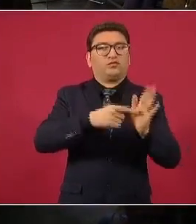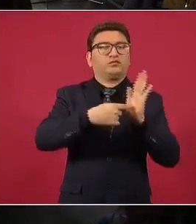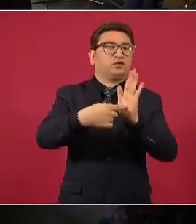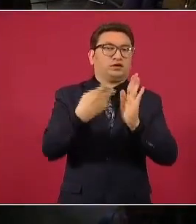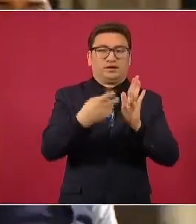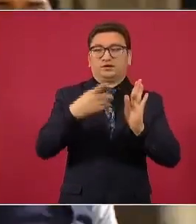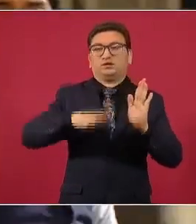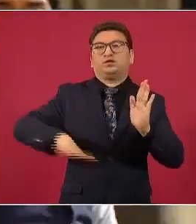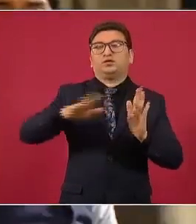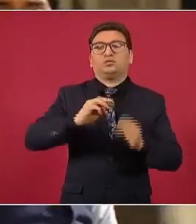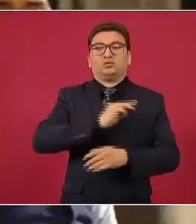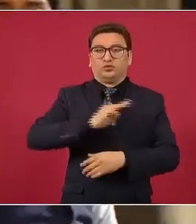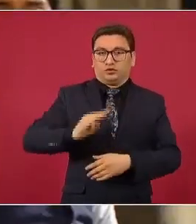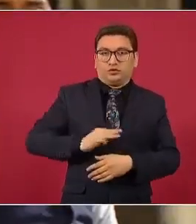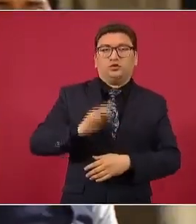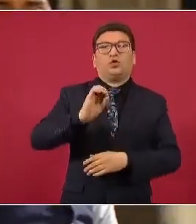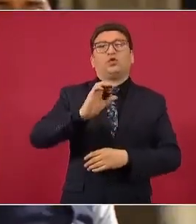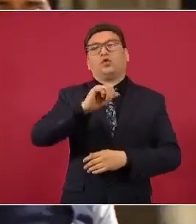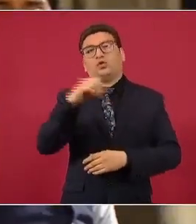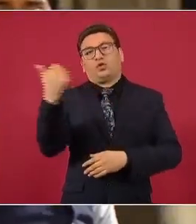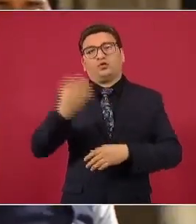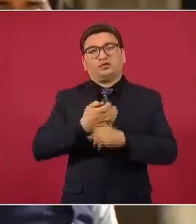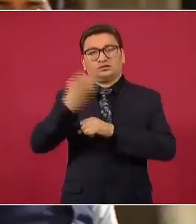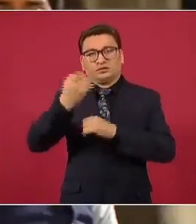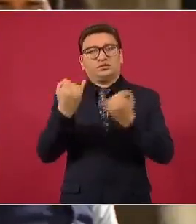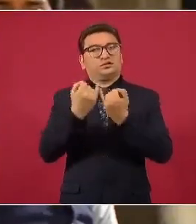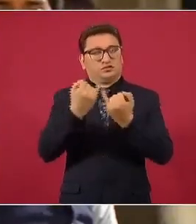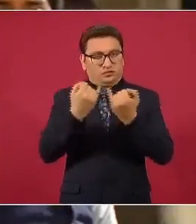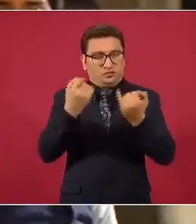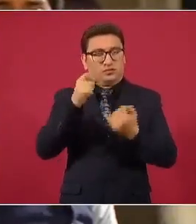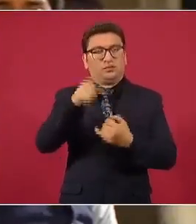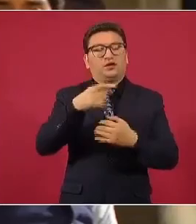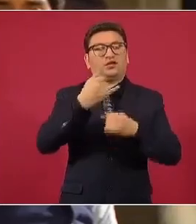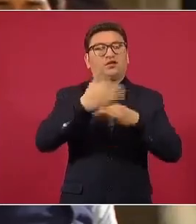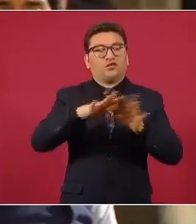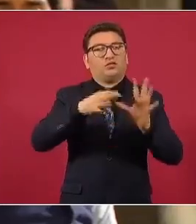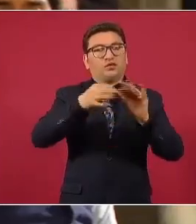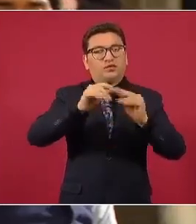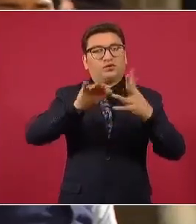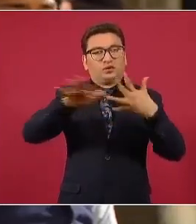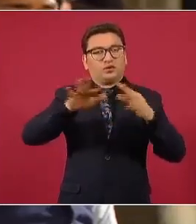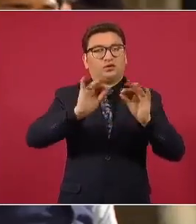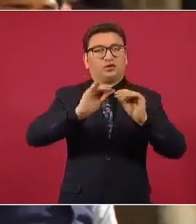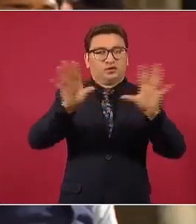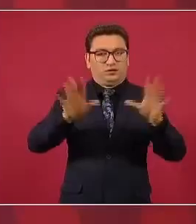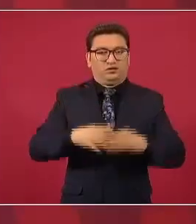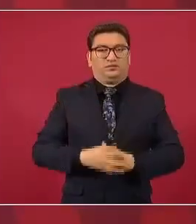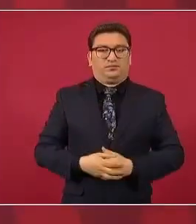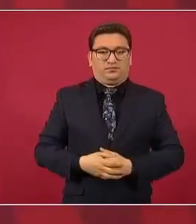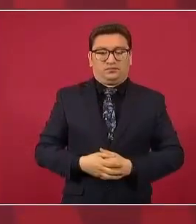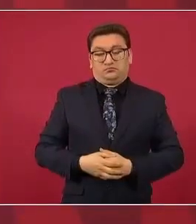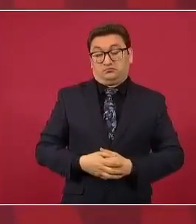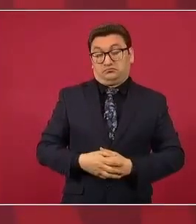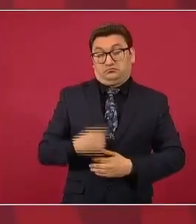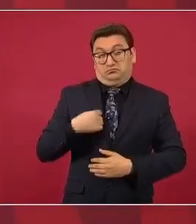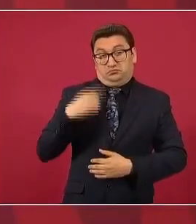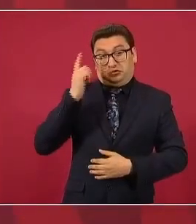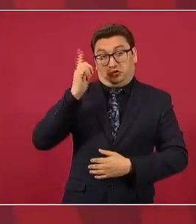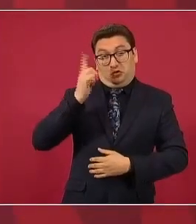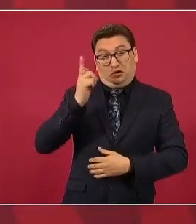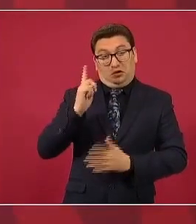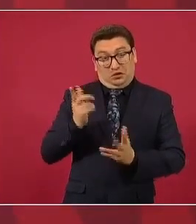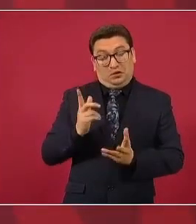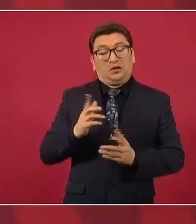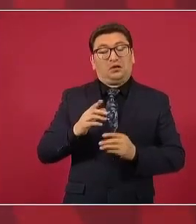del país o otros estados se sumaran a ese tipo de iniciativas, ¿no? De mejora y de transparencia, ¿no? Yo espero que sí, que